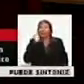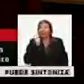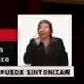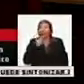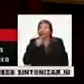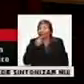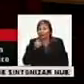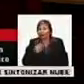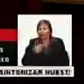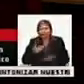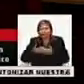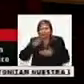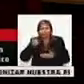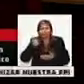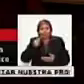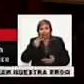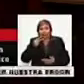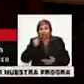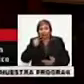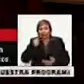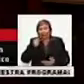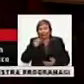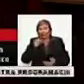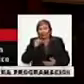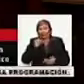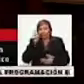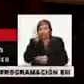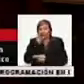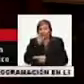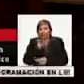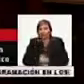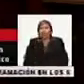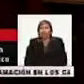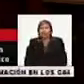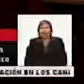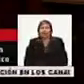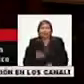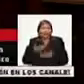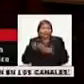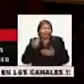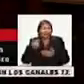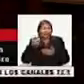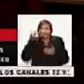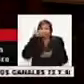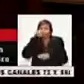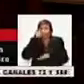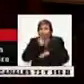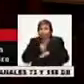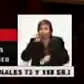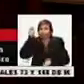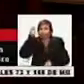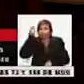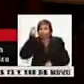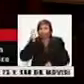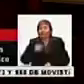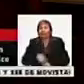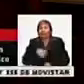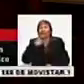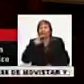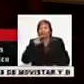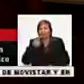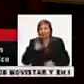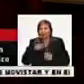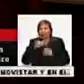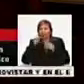Torre, antes de ser el político, fue el maestro. Antes de fundar el partido y el APRA, la Alianza Popular